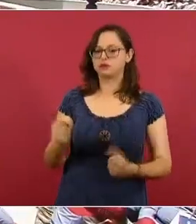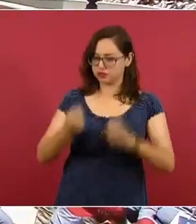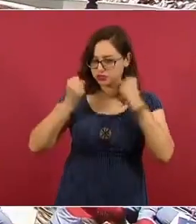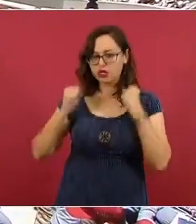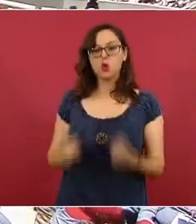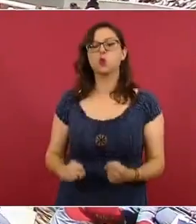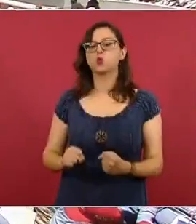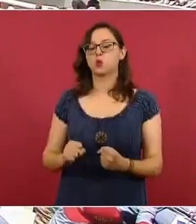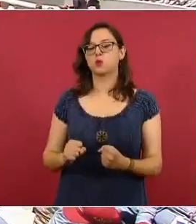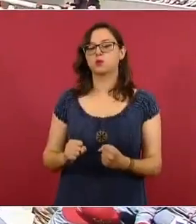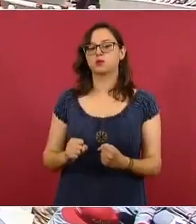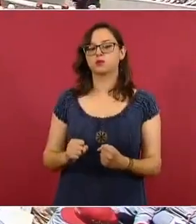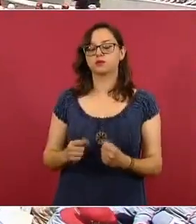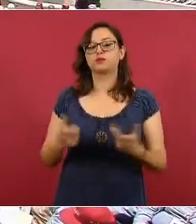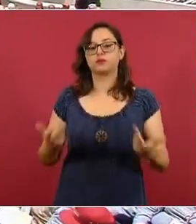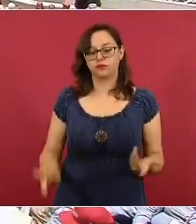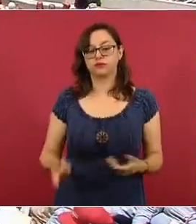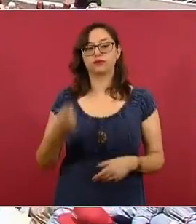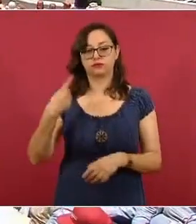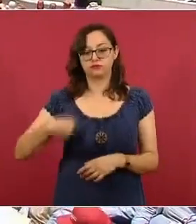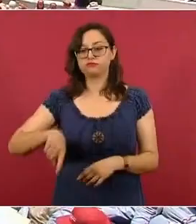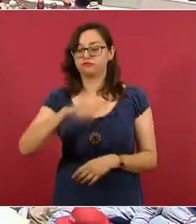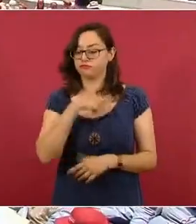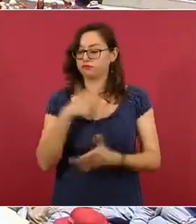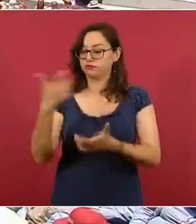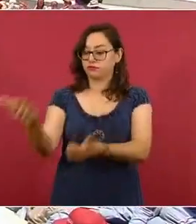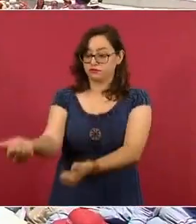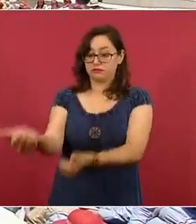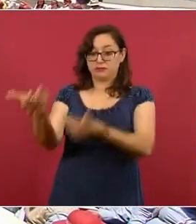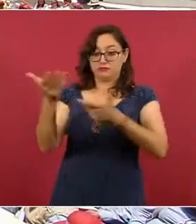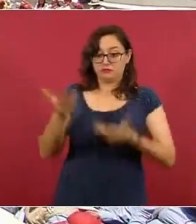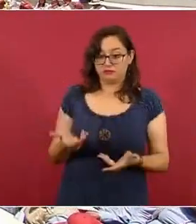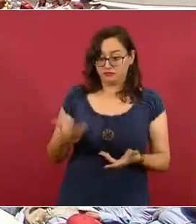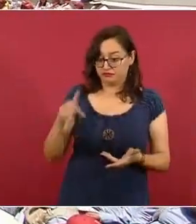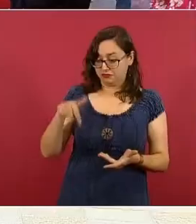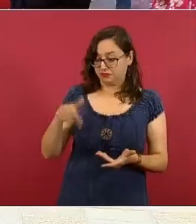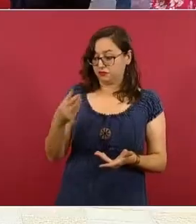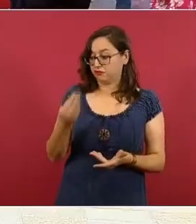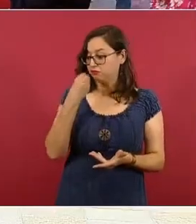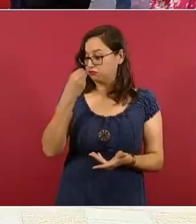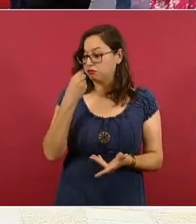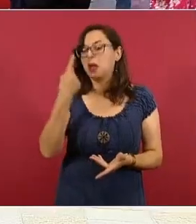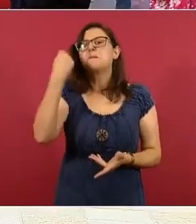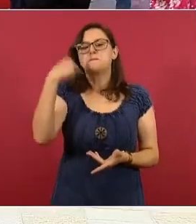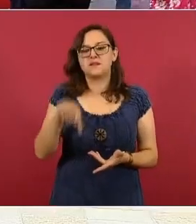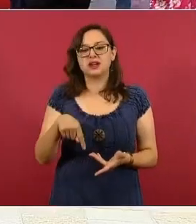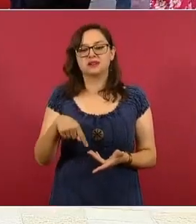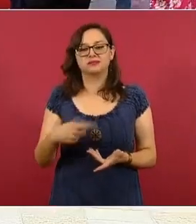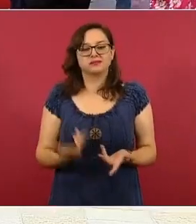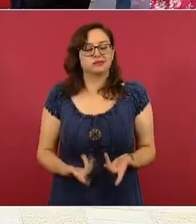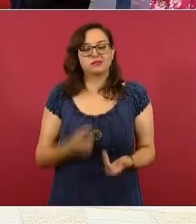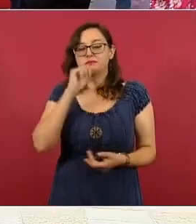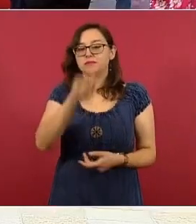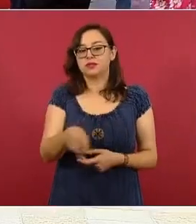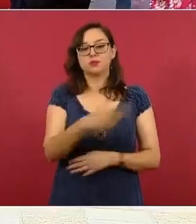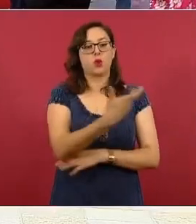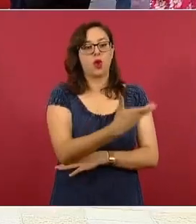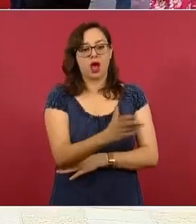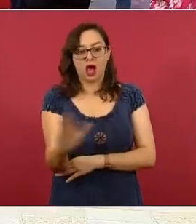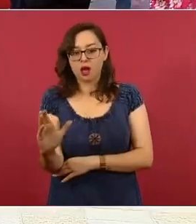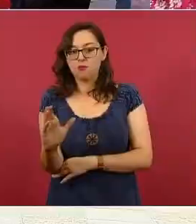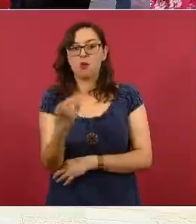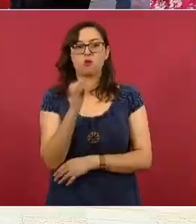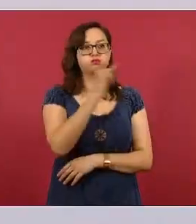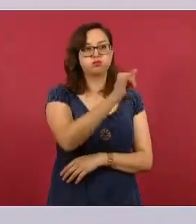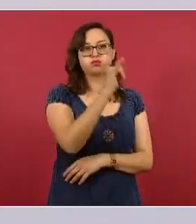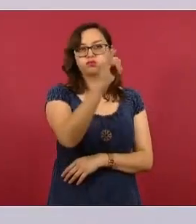condición, nosotros lo utilizamos justamente para las mismas familias del medio rural, para las zonas